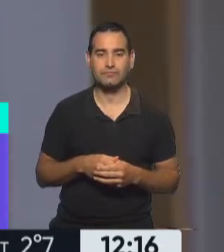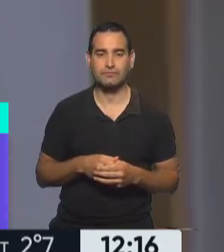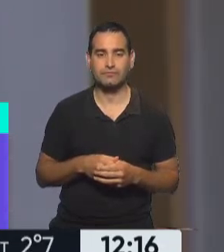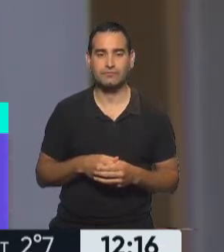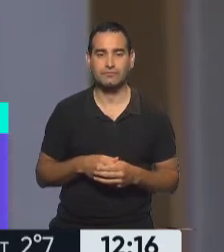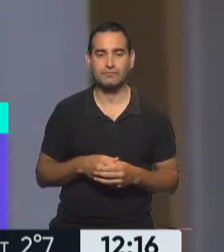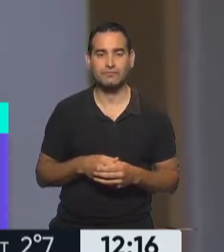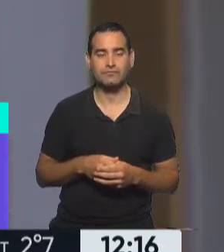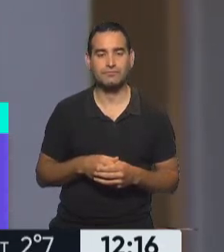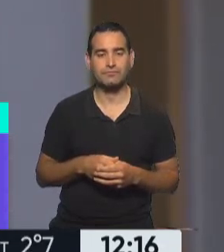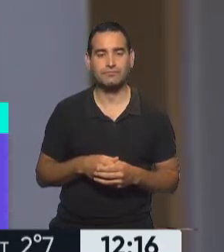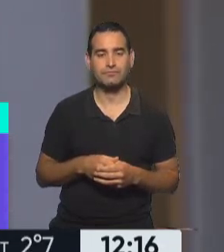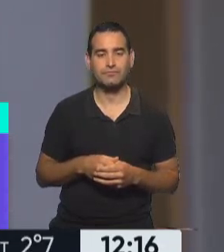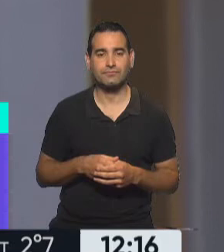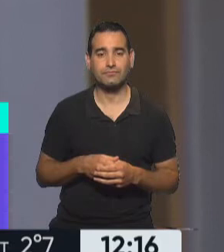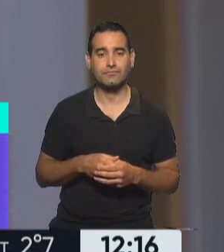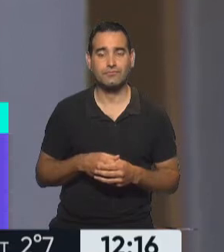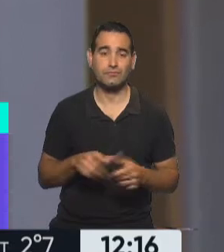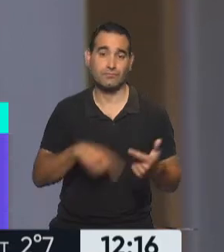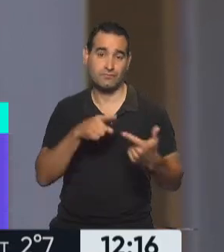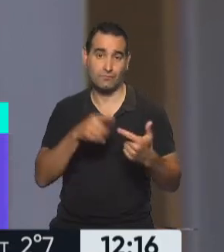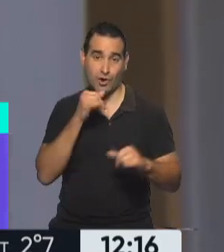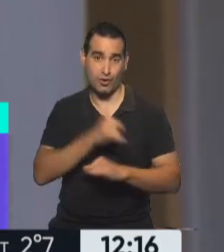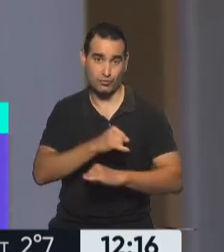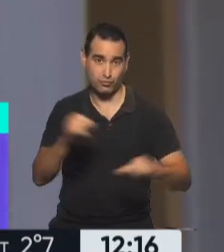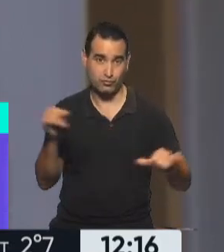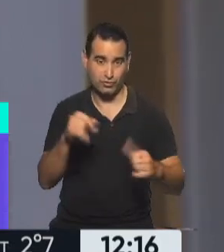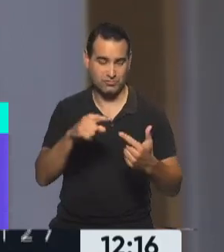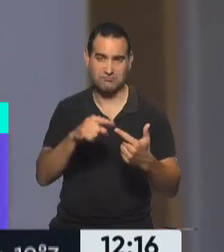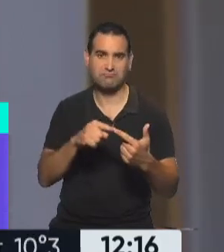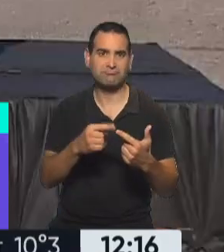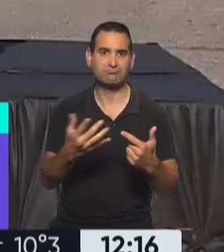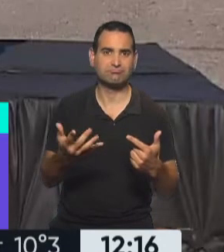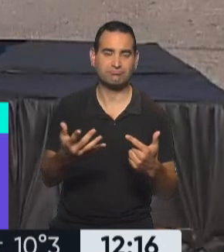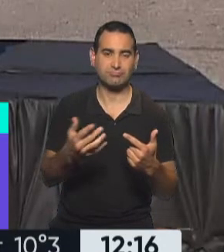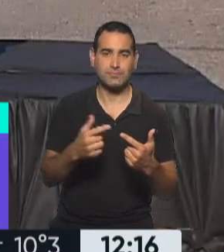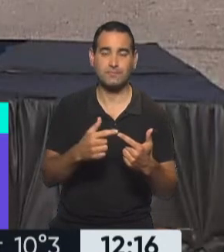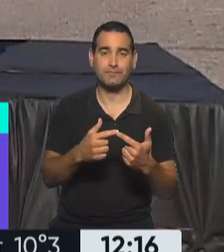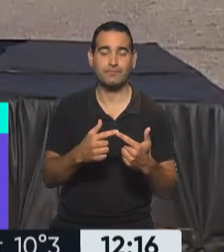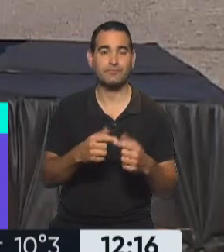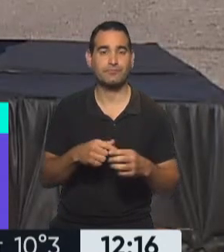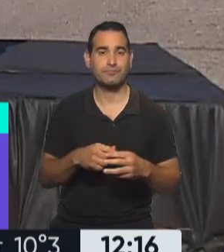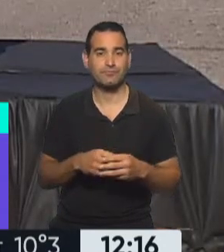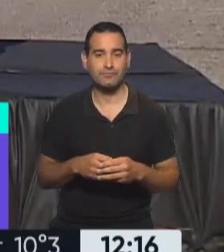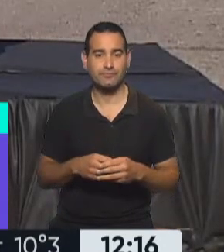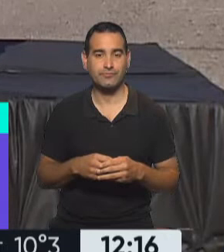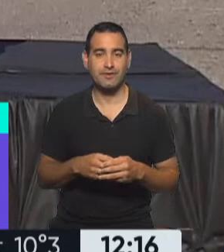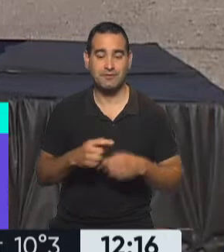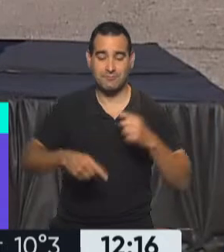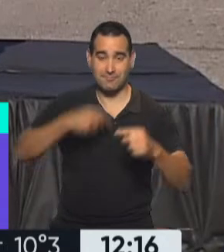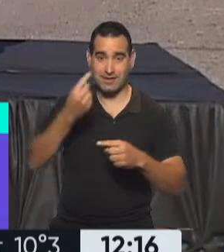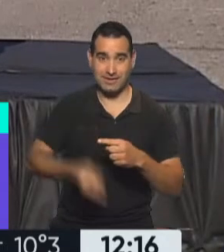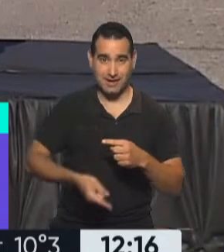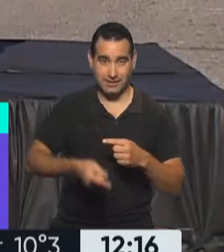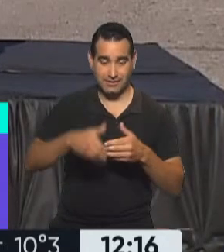así que el otro anuncio que tengo para hacer es que a partir del día de mañana